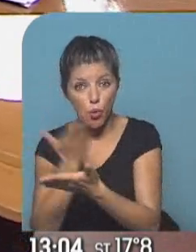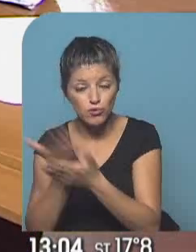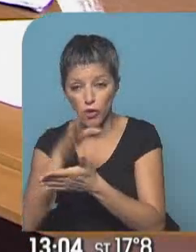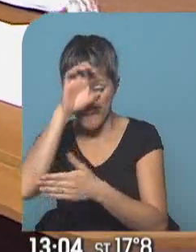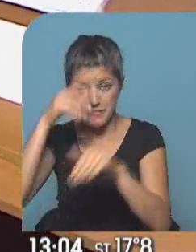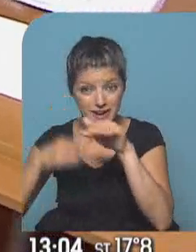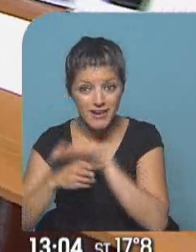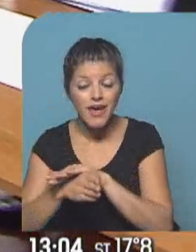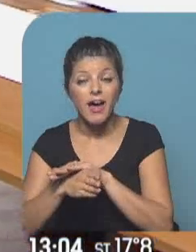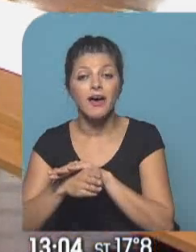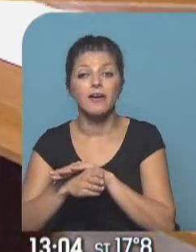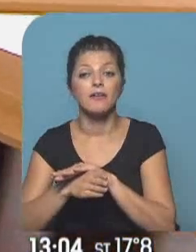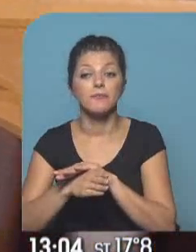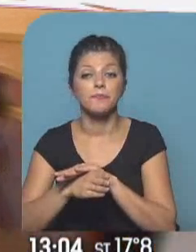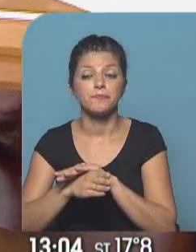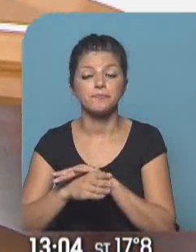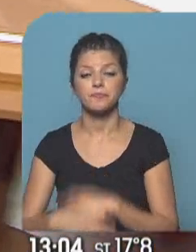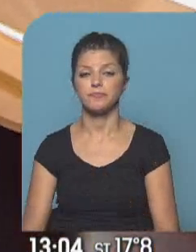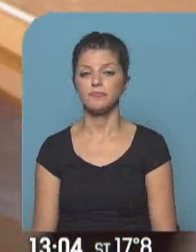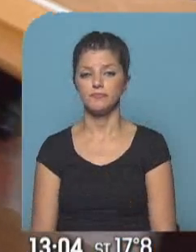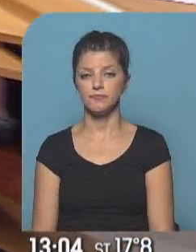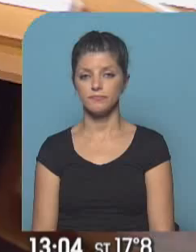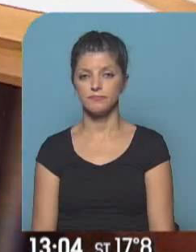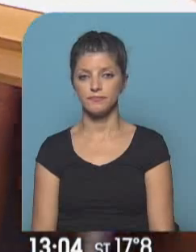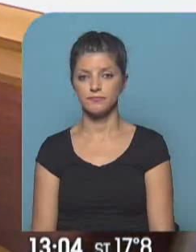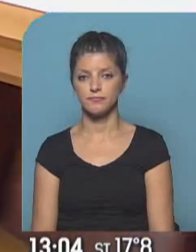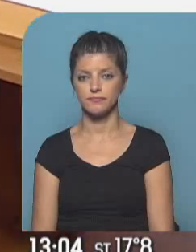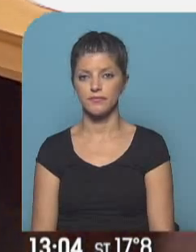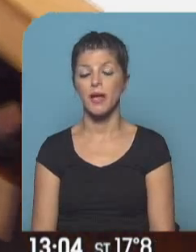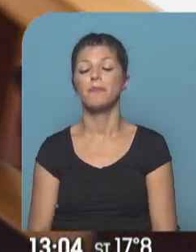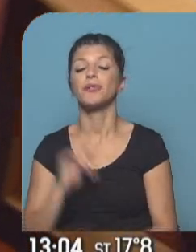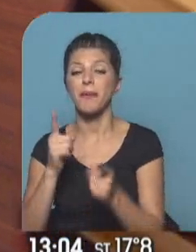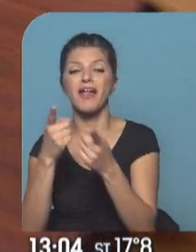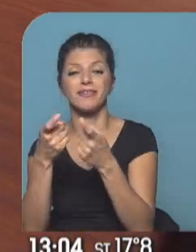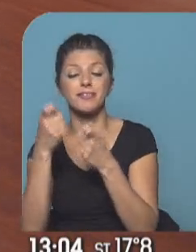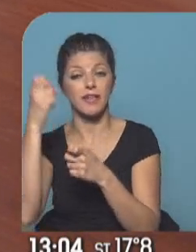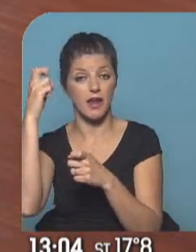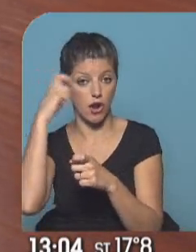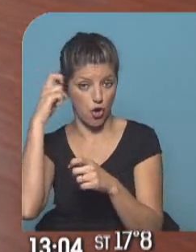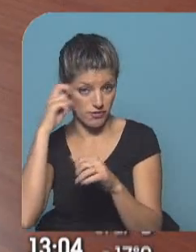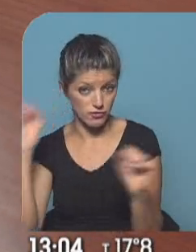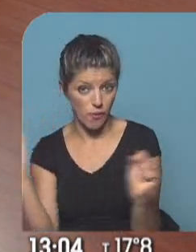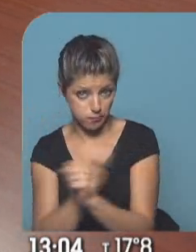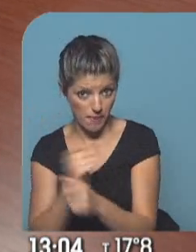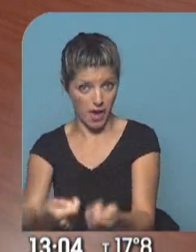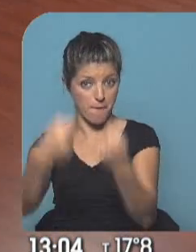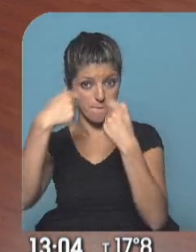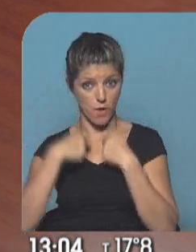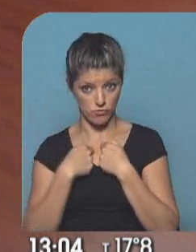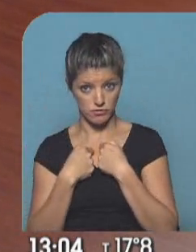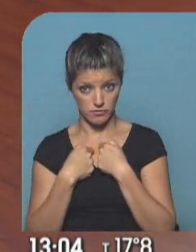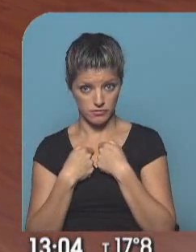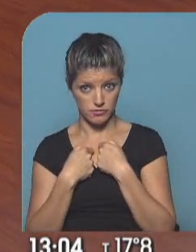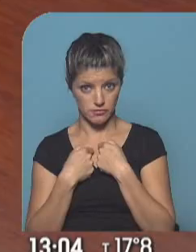extranjeras necesitaban en un momento un aval parlamentario. Y en ese momento fue lo